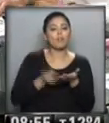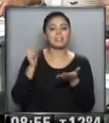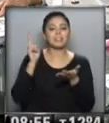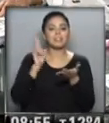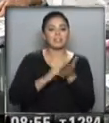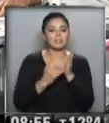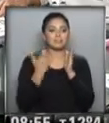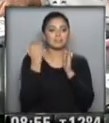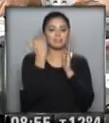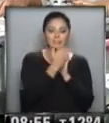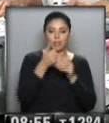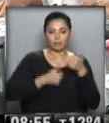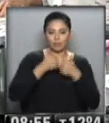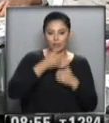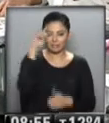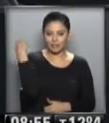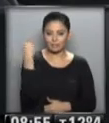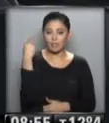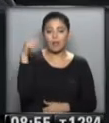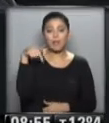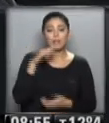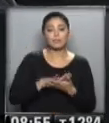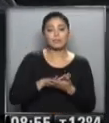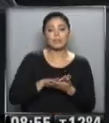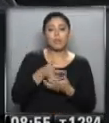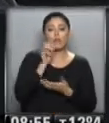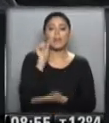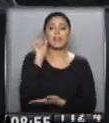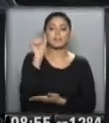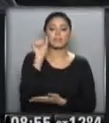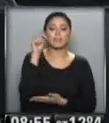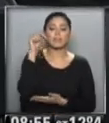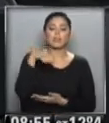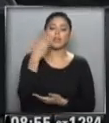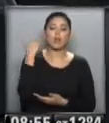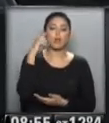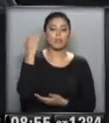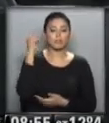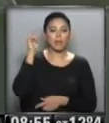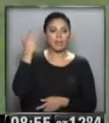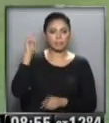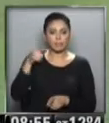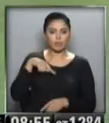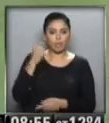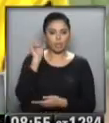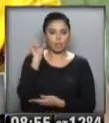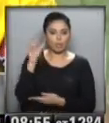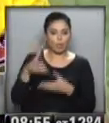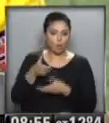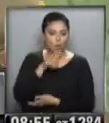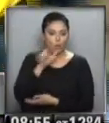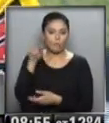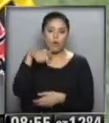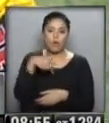en un torneo internacional y en este caso tiene que ver con la Libertadores. Recordamos que fue finalista de la Copa Sudamericana. Esta noche, desde las